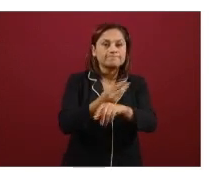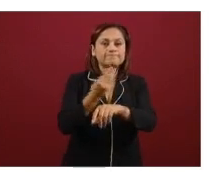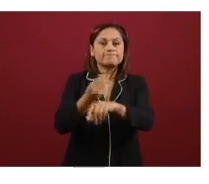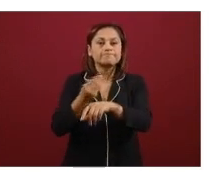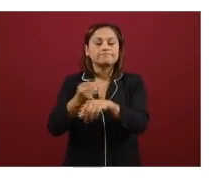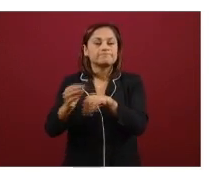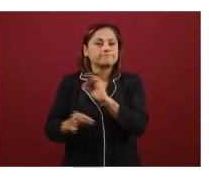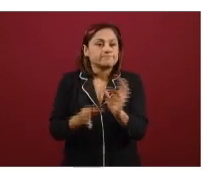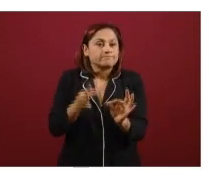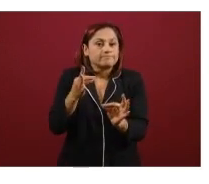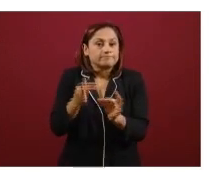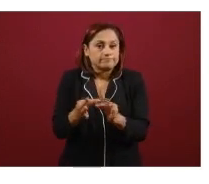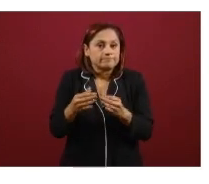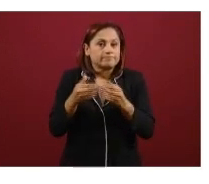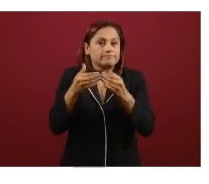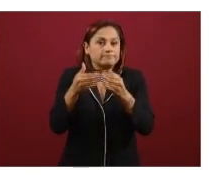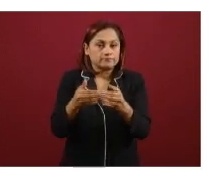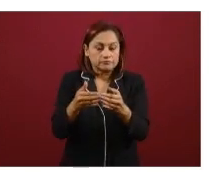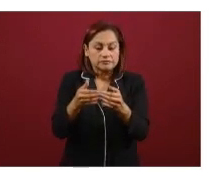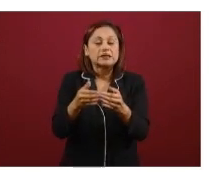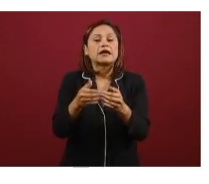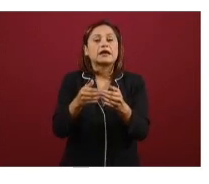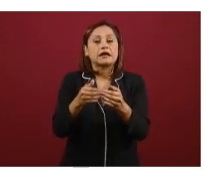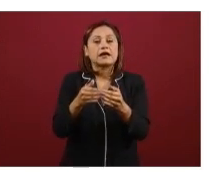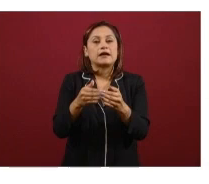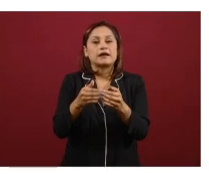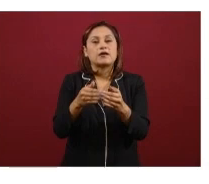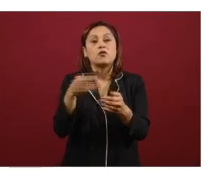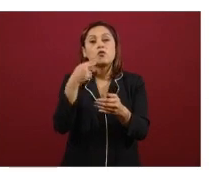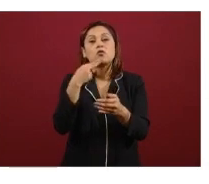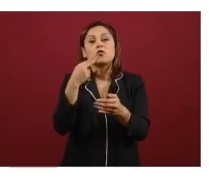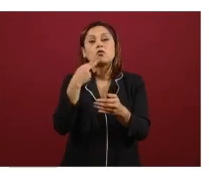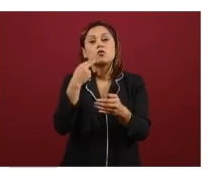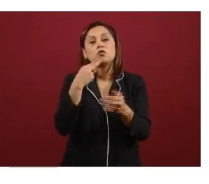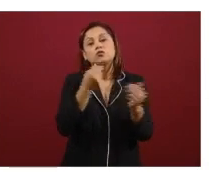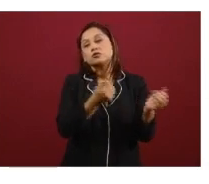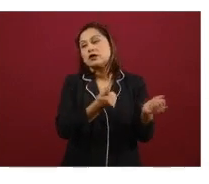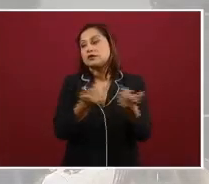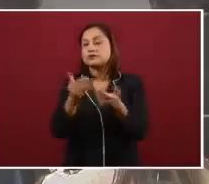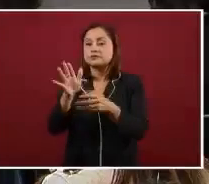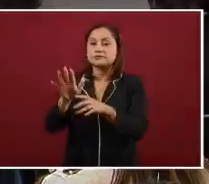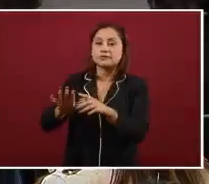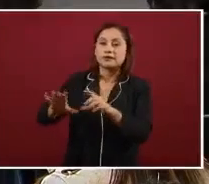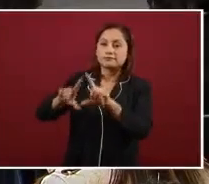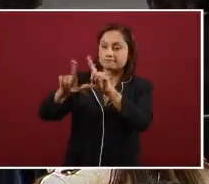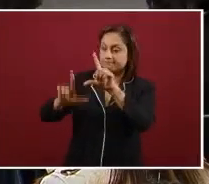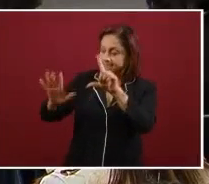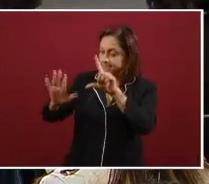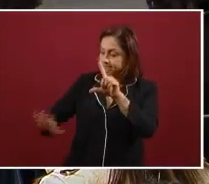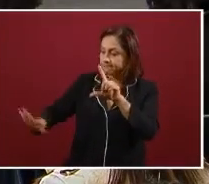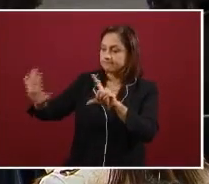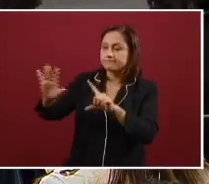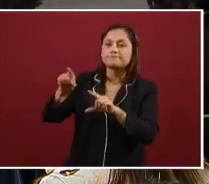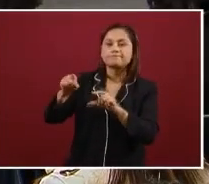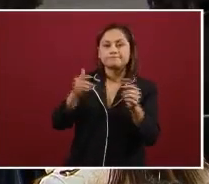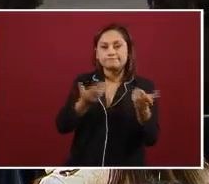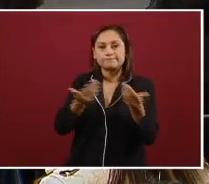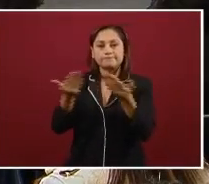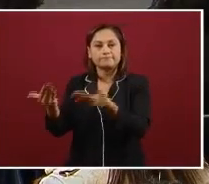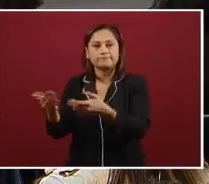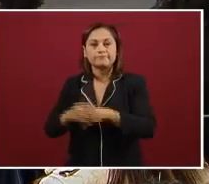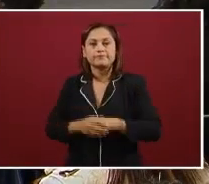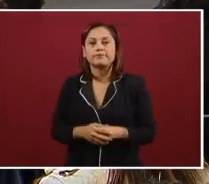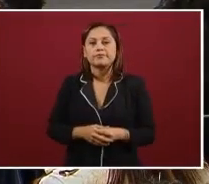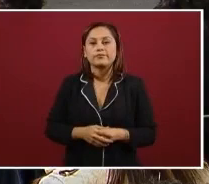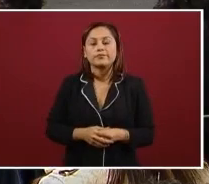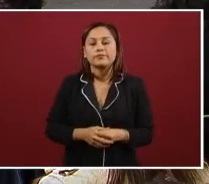esté listo, lo vamos a cruzar para llevarlo al Mar Caribe. La que sigue, por favor. Estas son las